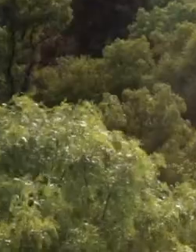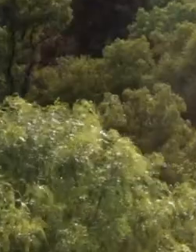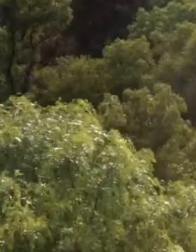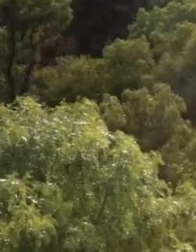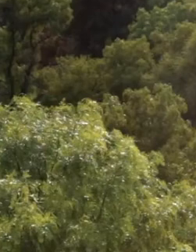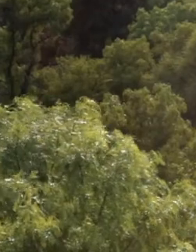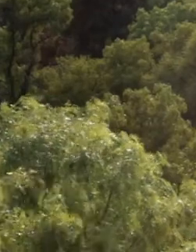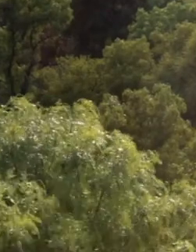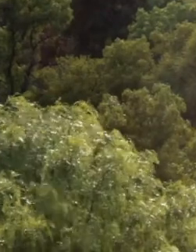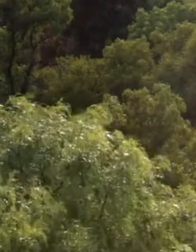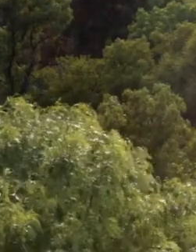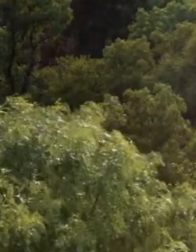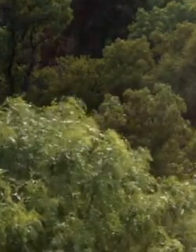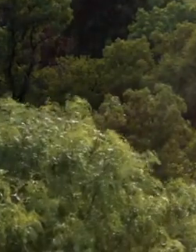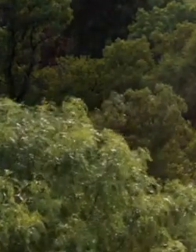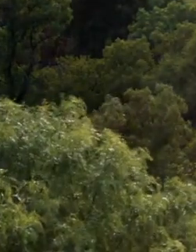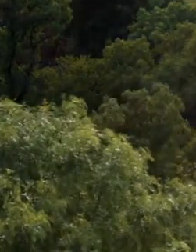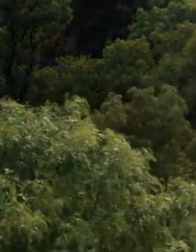correcta.